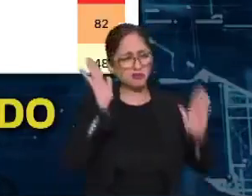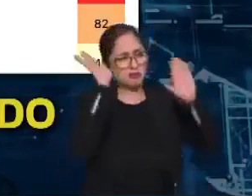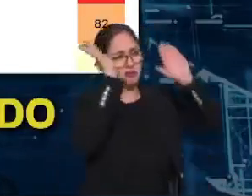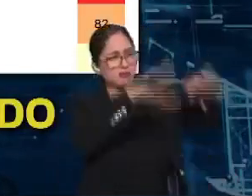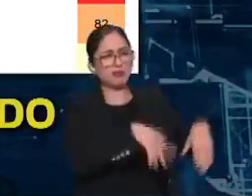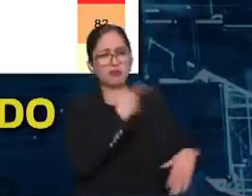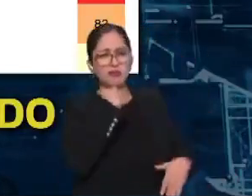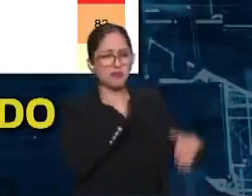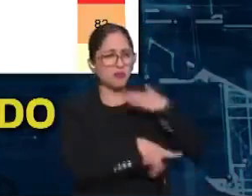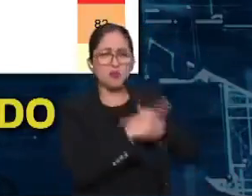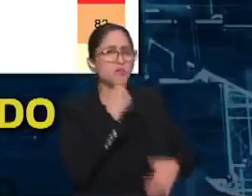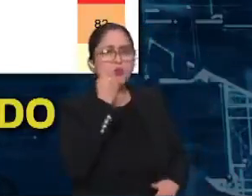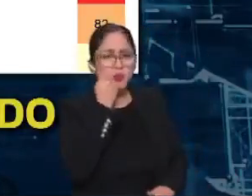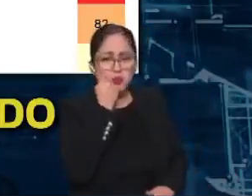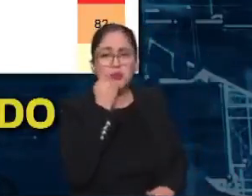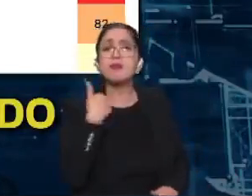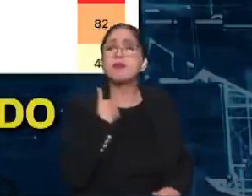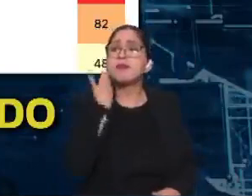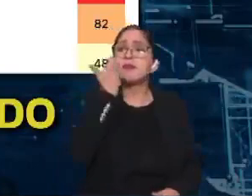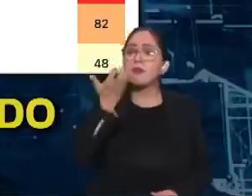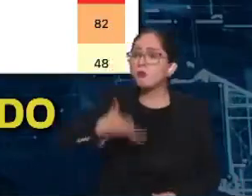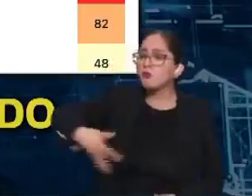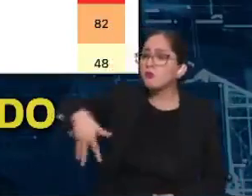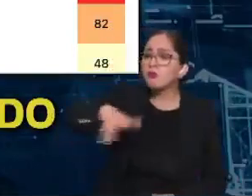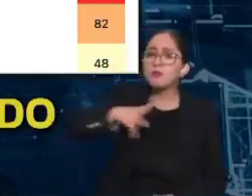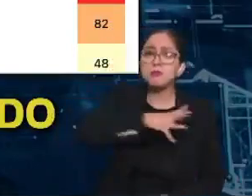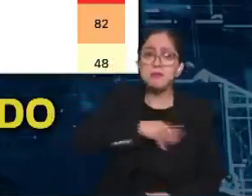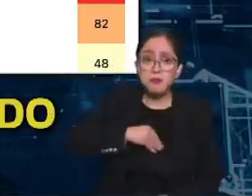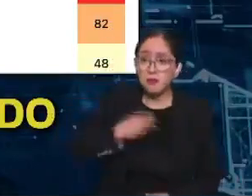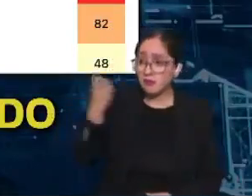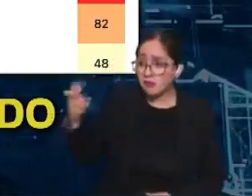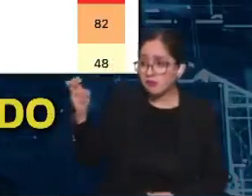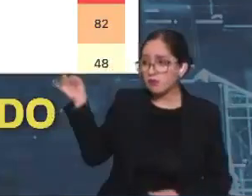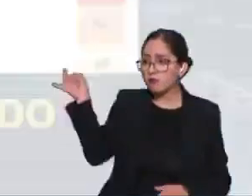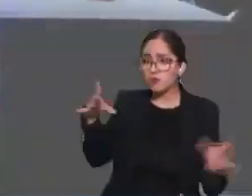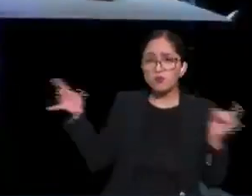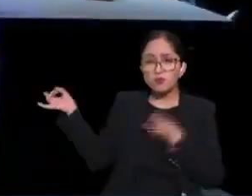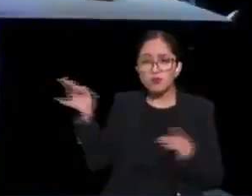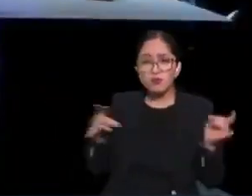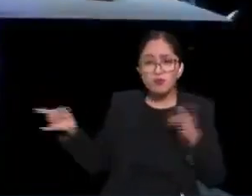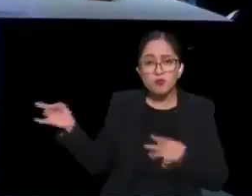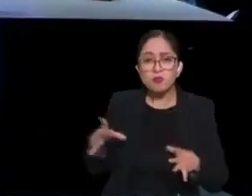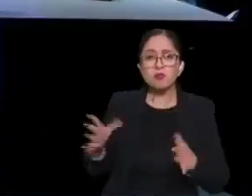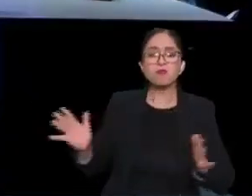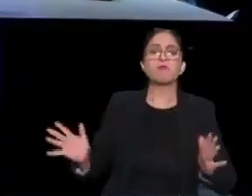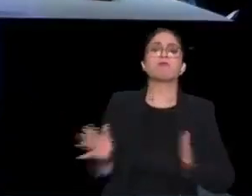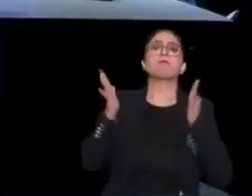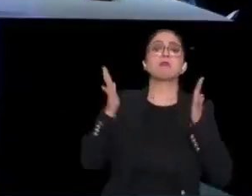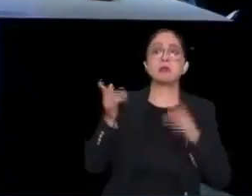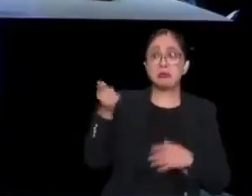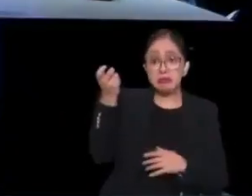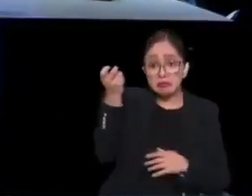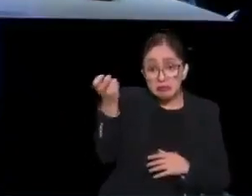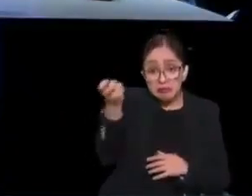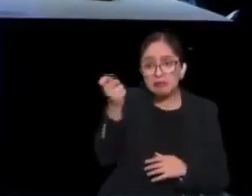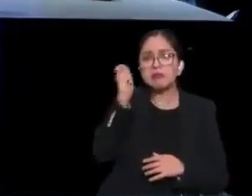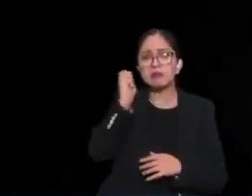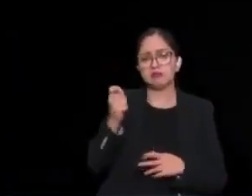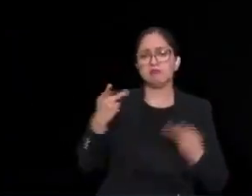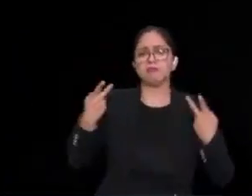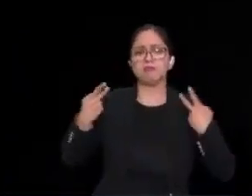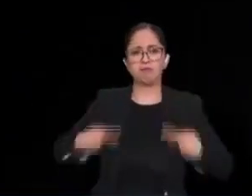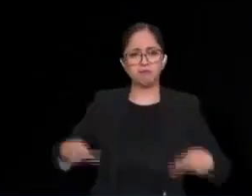hijo, ese video fue replicado por un montón de gente y le terminó dando la vuelta a esta narrativa artificial. Uh-huh. Y es de las pocas veces en que la gente